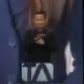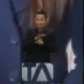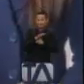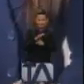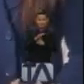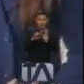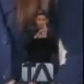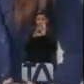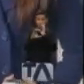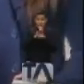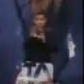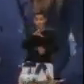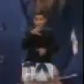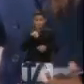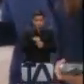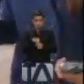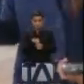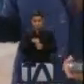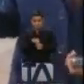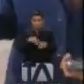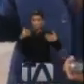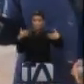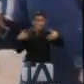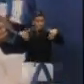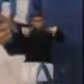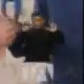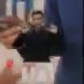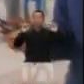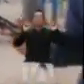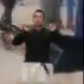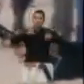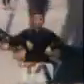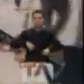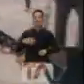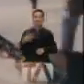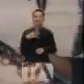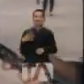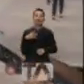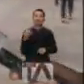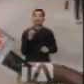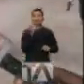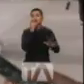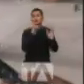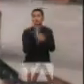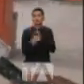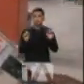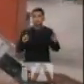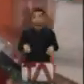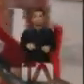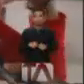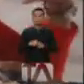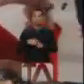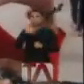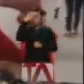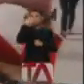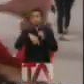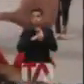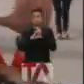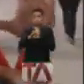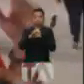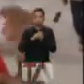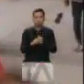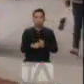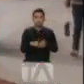dentro del transporte público, puedan hacer estas quejas o denuncias al transportista. Dentro de